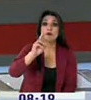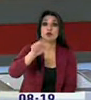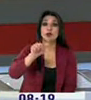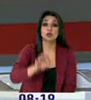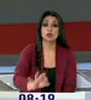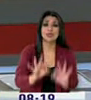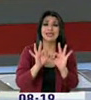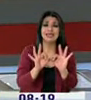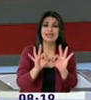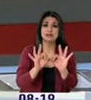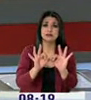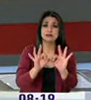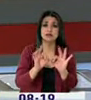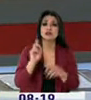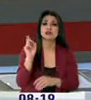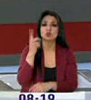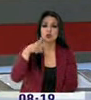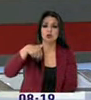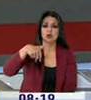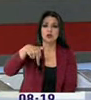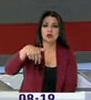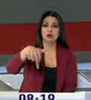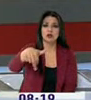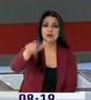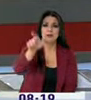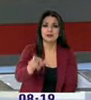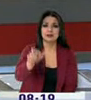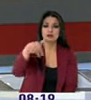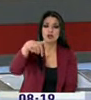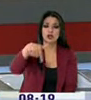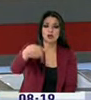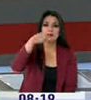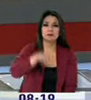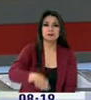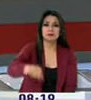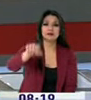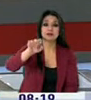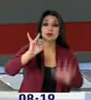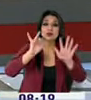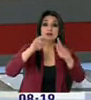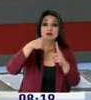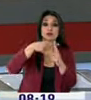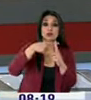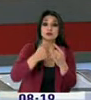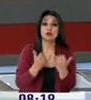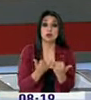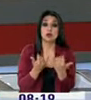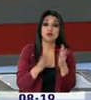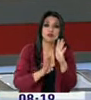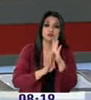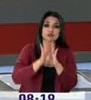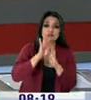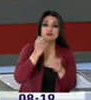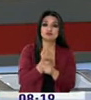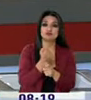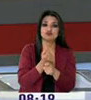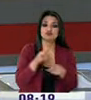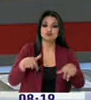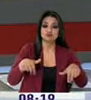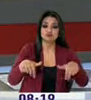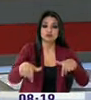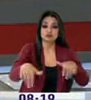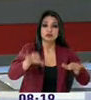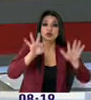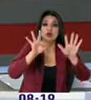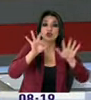lista para el uso exclusivo de los transeúntes. Este denominado Paseo de las Siete Cruces actualmente tiene un avance ya en los trabajos de peatonización